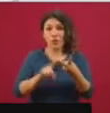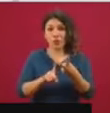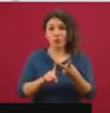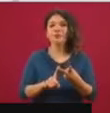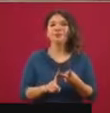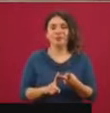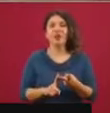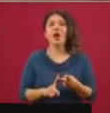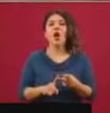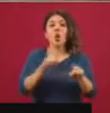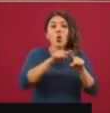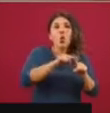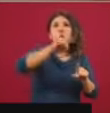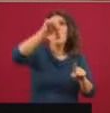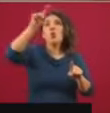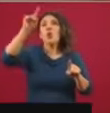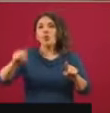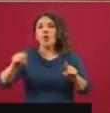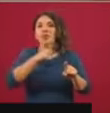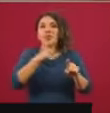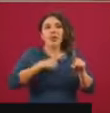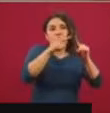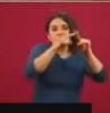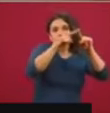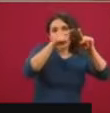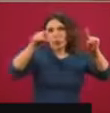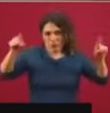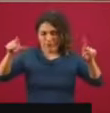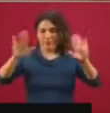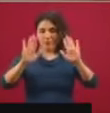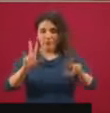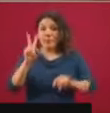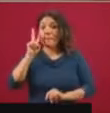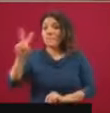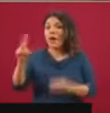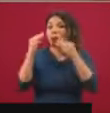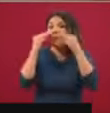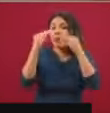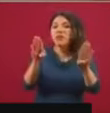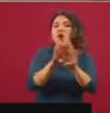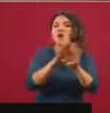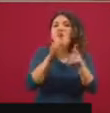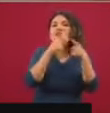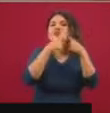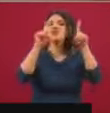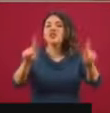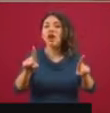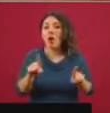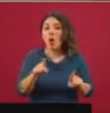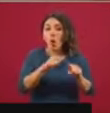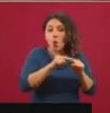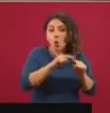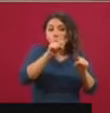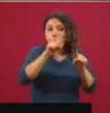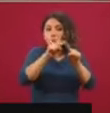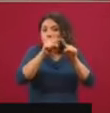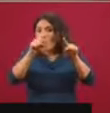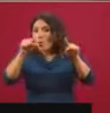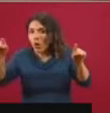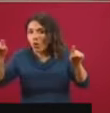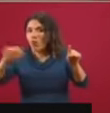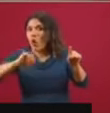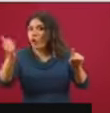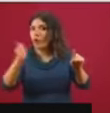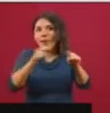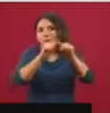vamos a hablar del aplanamiento de la curva y lo que vamos a mostrar es la diferencia entre una curva plana y una curva que no es